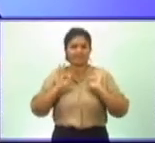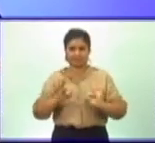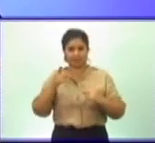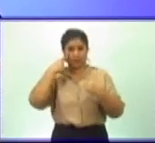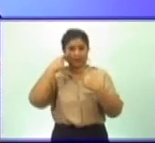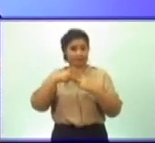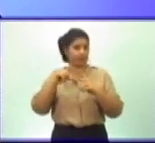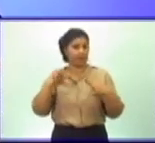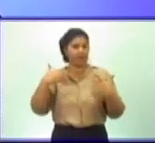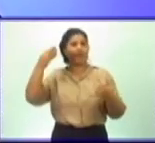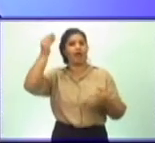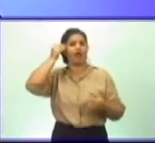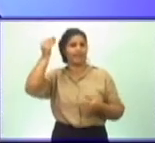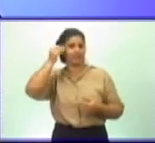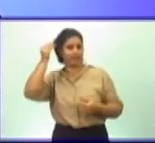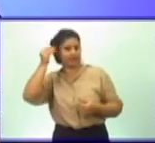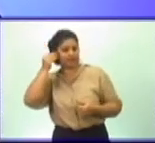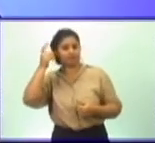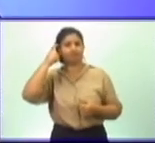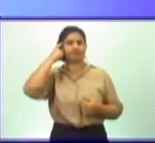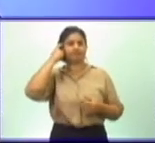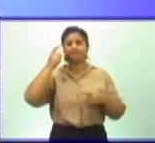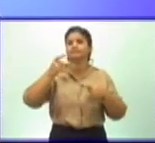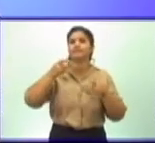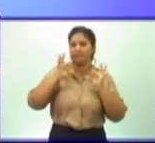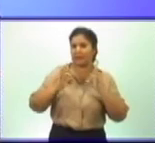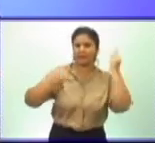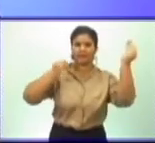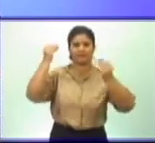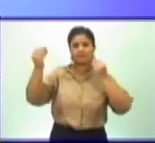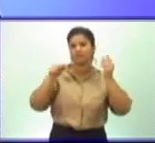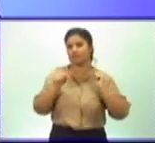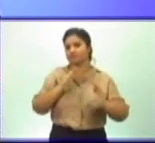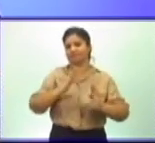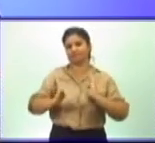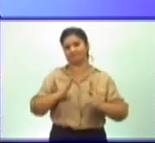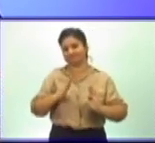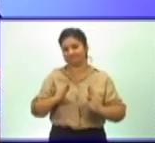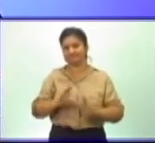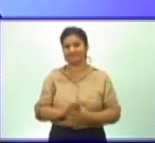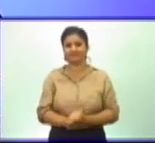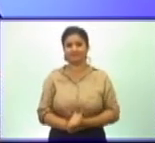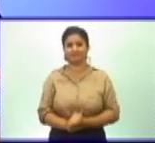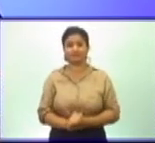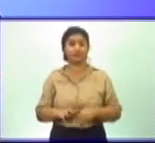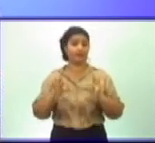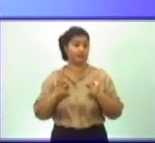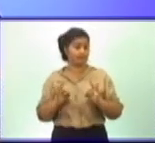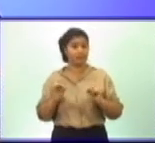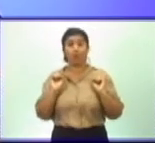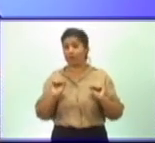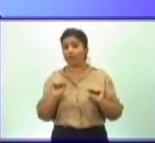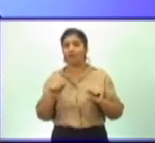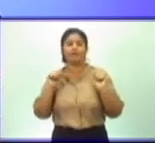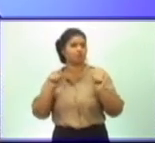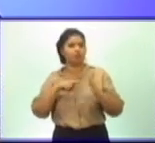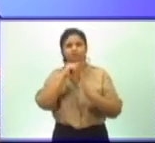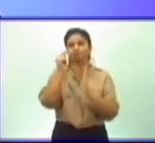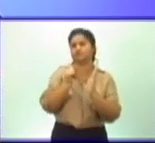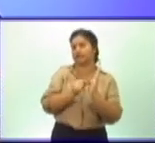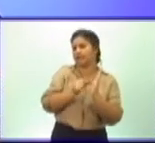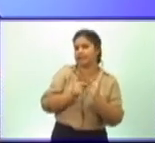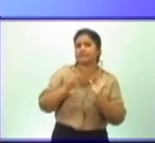un gran maestro de este género en el arte dramático. Y a pesar de su apagada voz, también